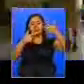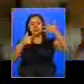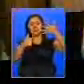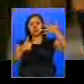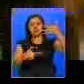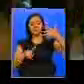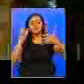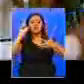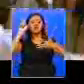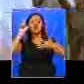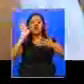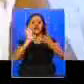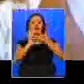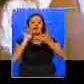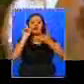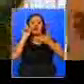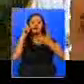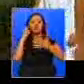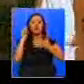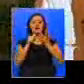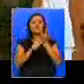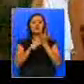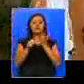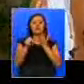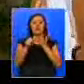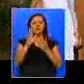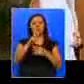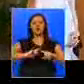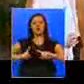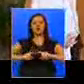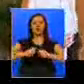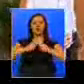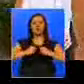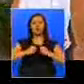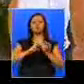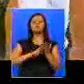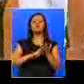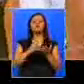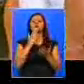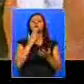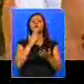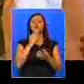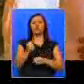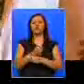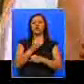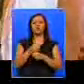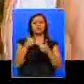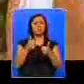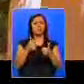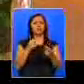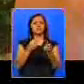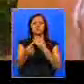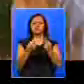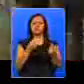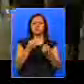dentro del Poder Ejecutivo. Una reunión muy ejecutiva, donde pudimos hablar de los temas